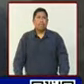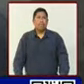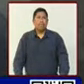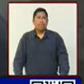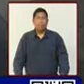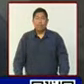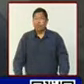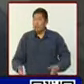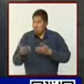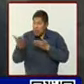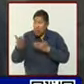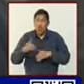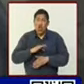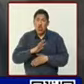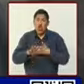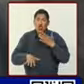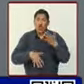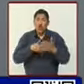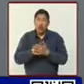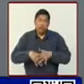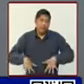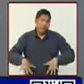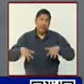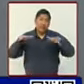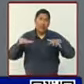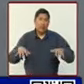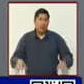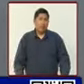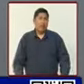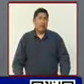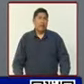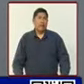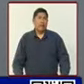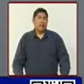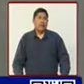Y estamos todo inundado, todo se ha inundado.